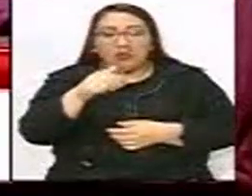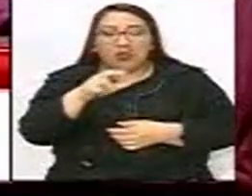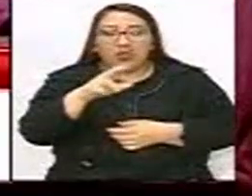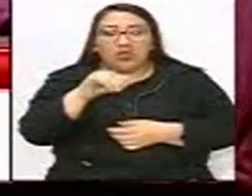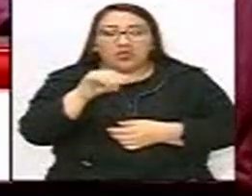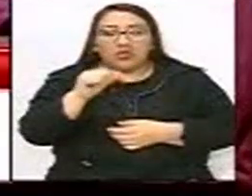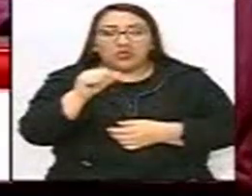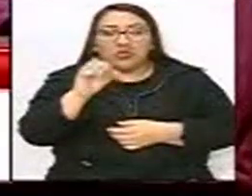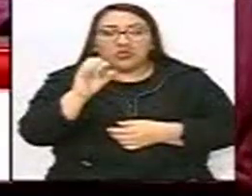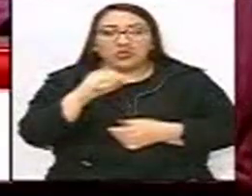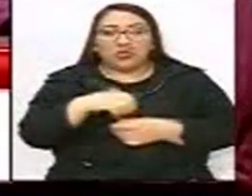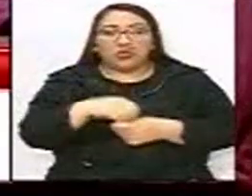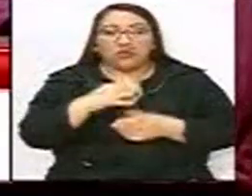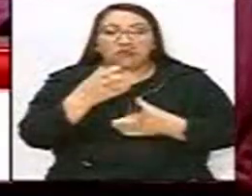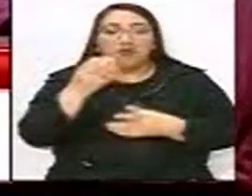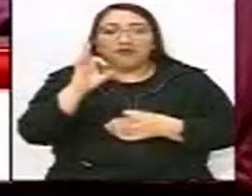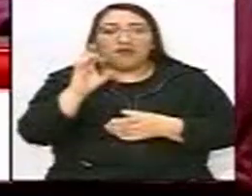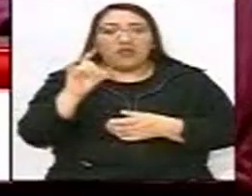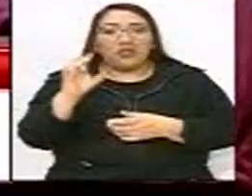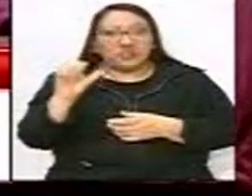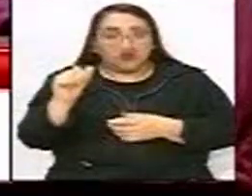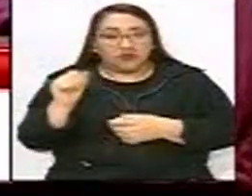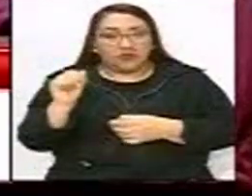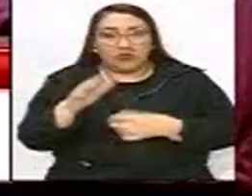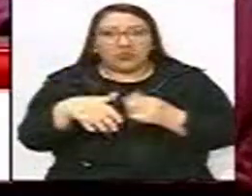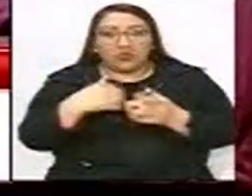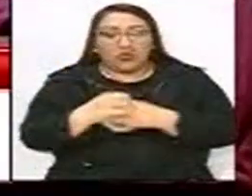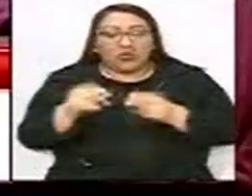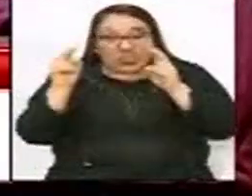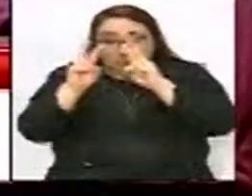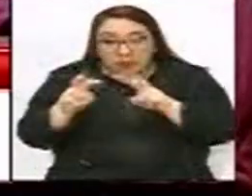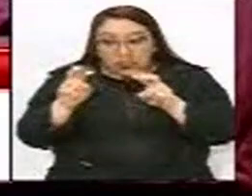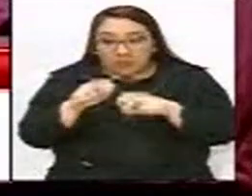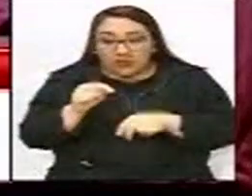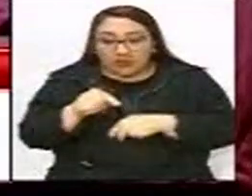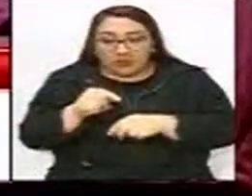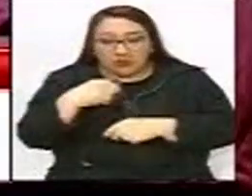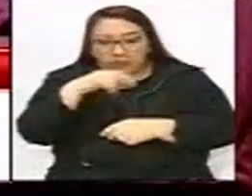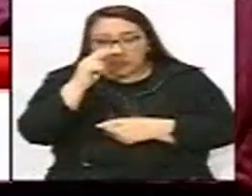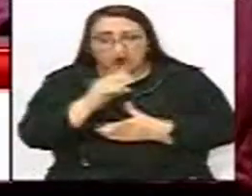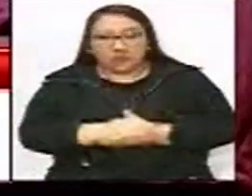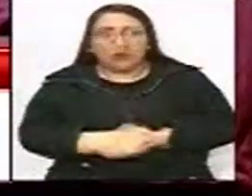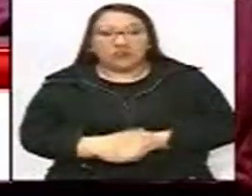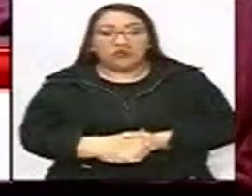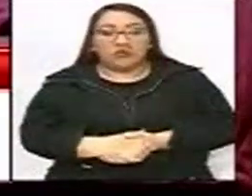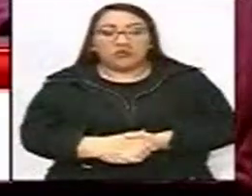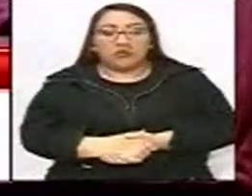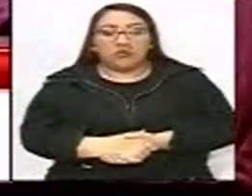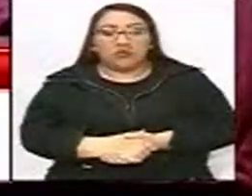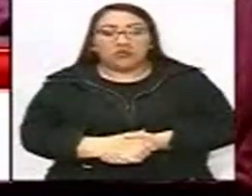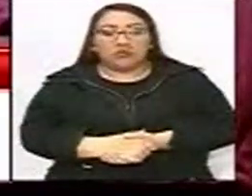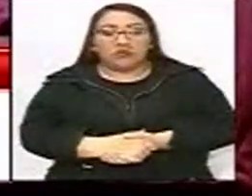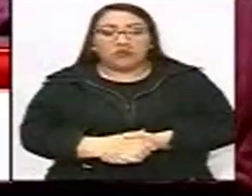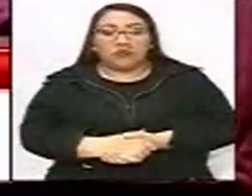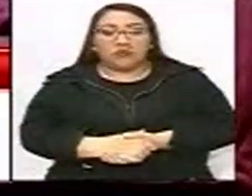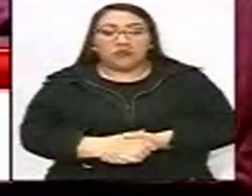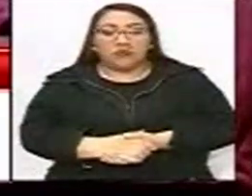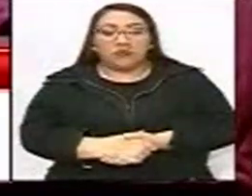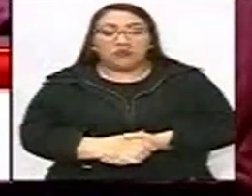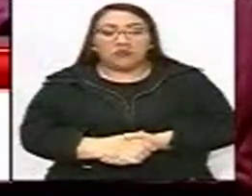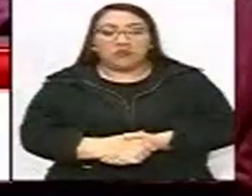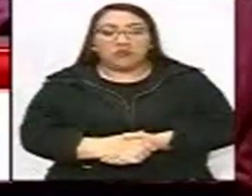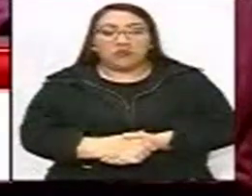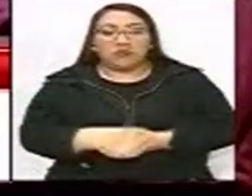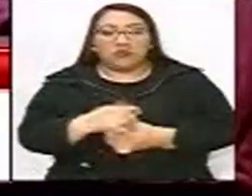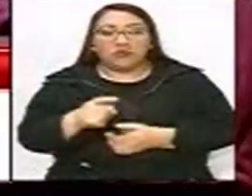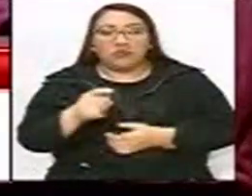en Francia. Los peritajes en el Perú o los arbitrajes es uno por la tasa